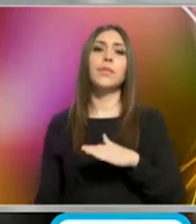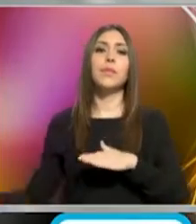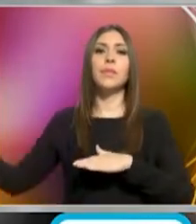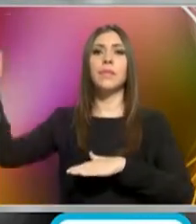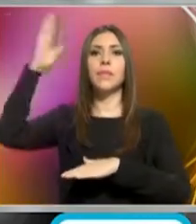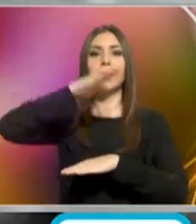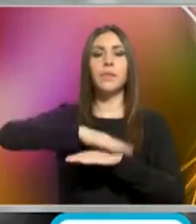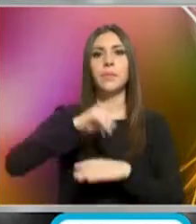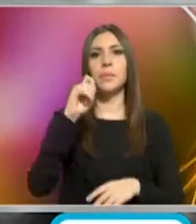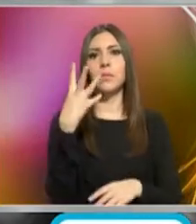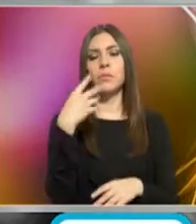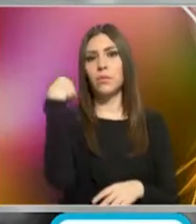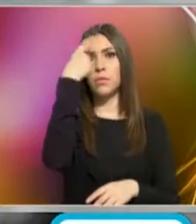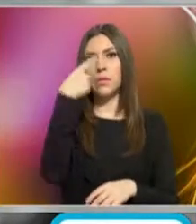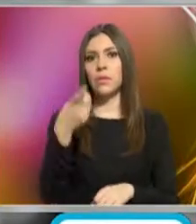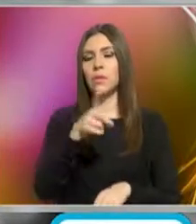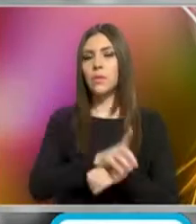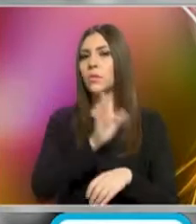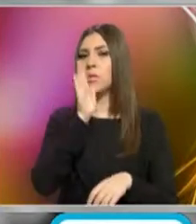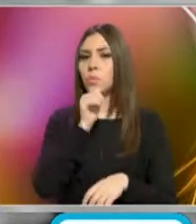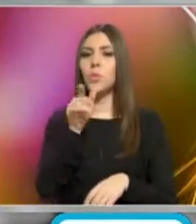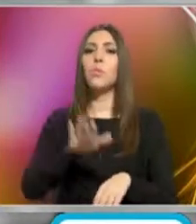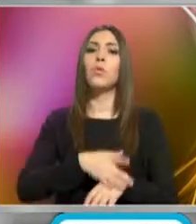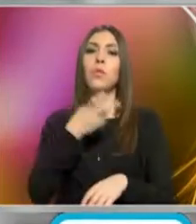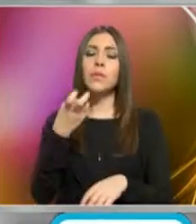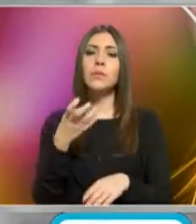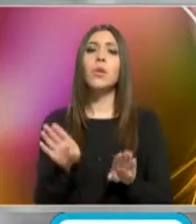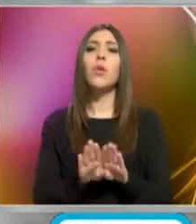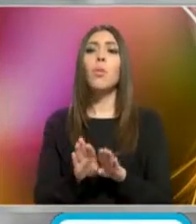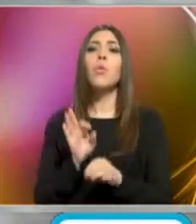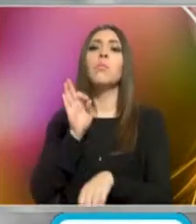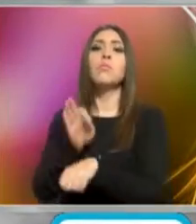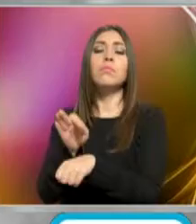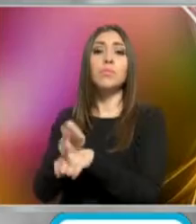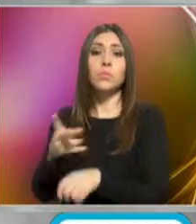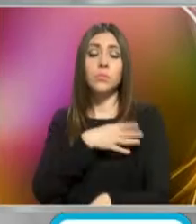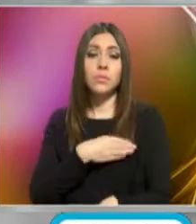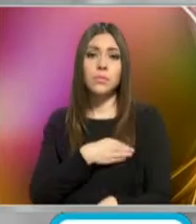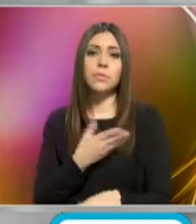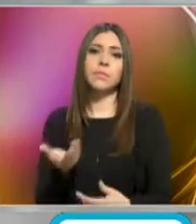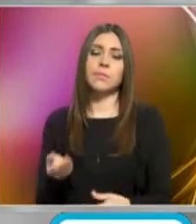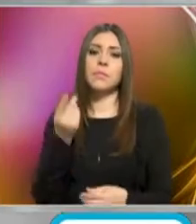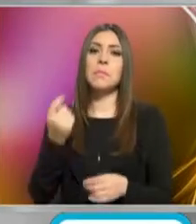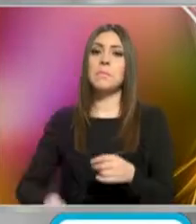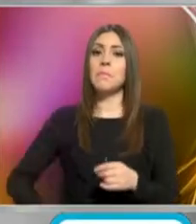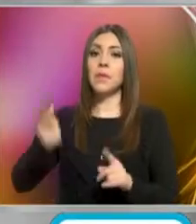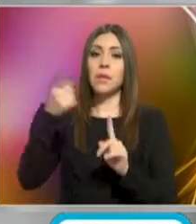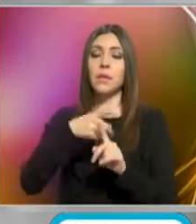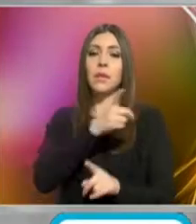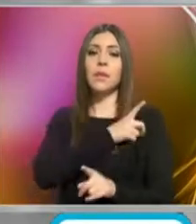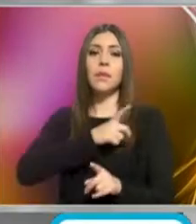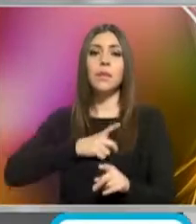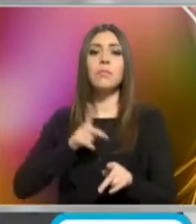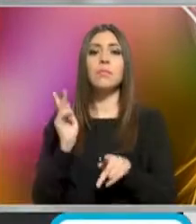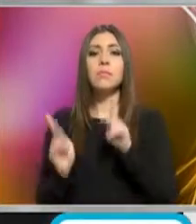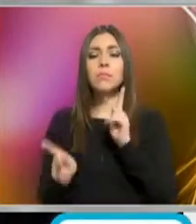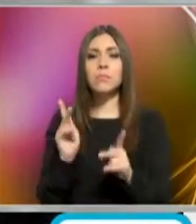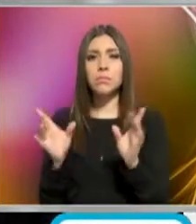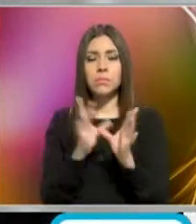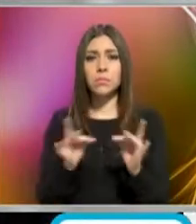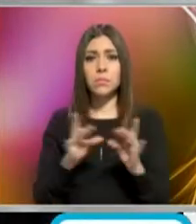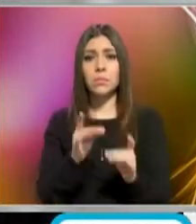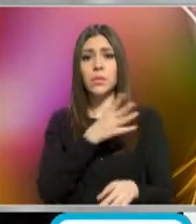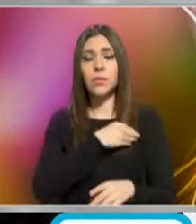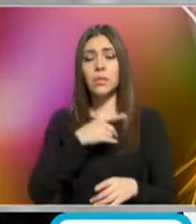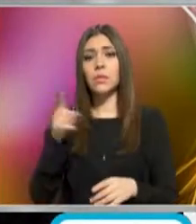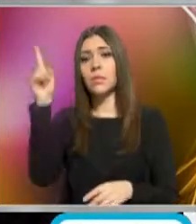puedes protegerlo? Hablándole de esto. Sí. Hablándole de la existencia de la pornografía y el impacto negativo que puede tener para